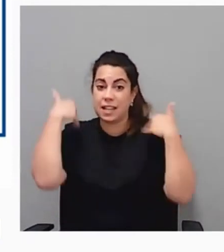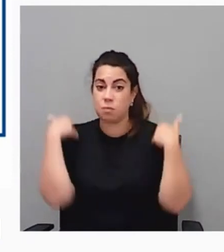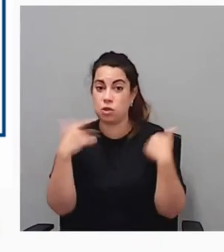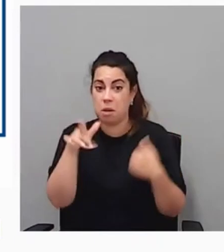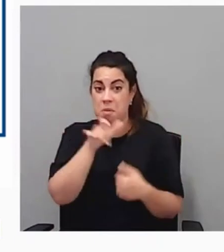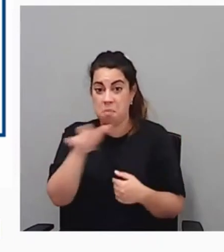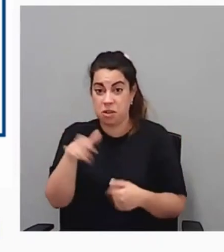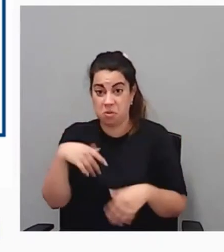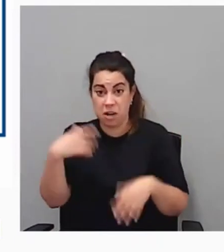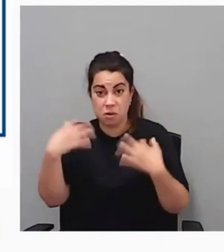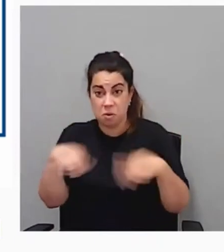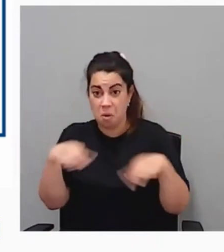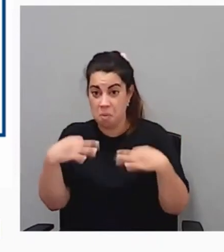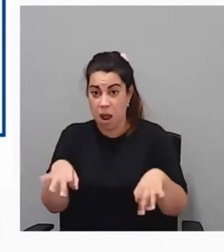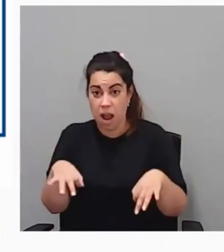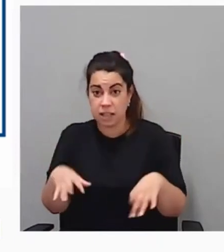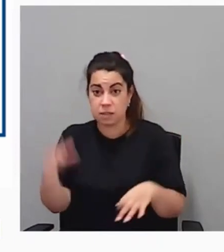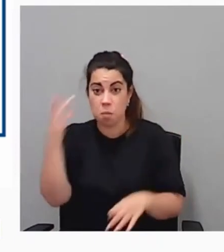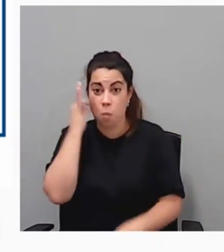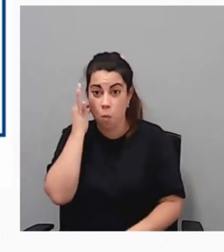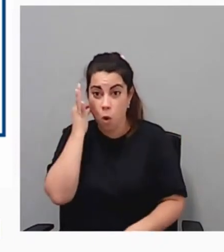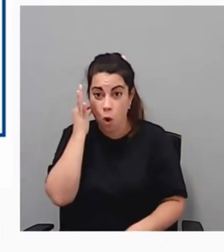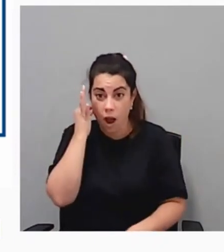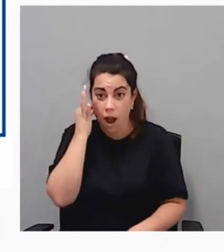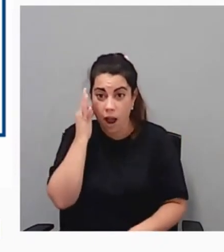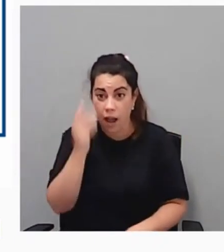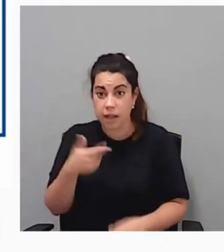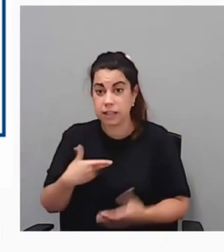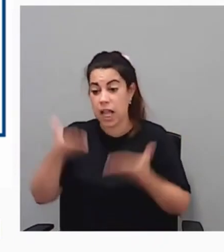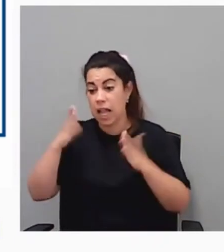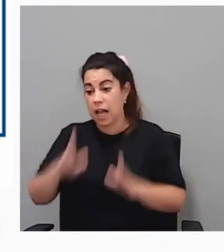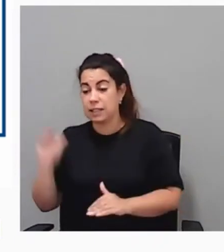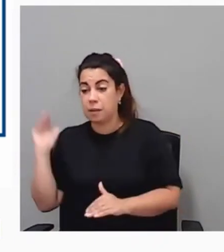emprendedores. Mujeres, hijas de emigrantes,